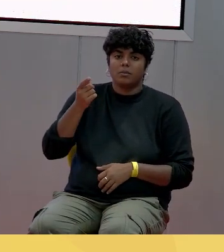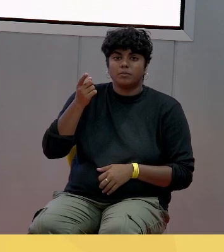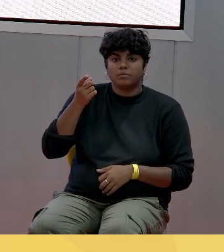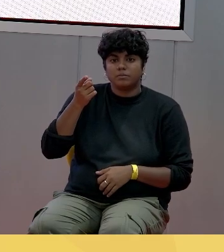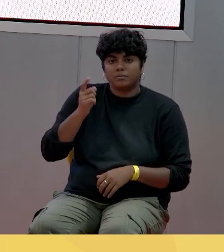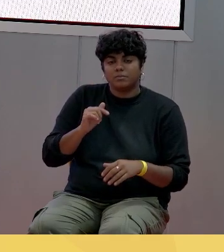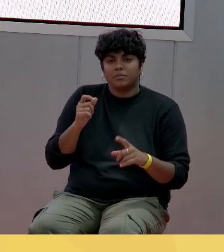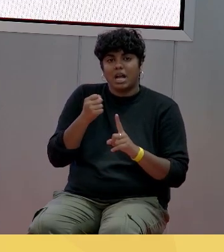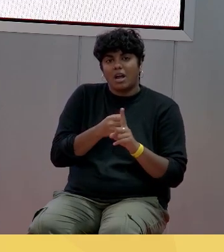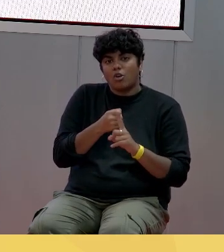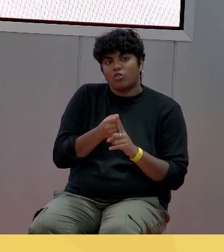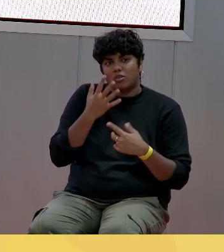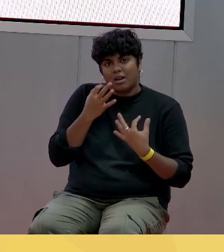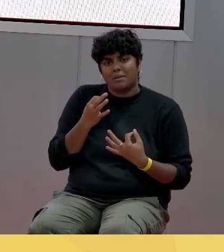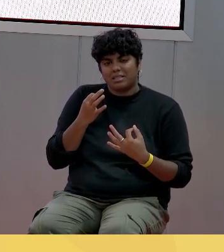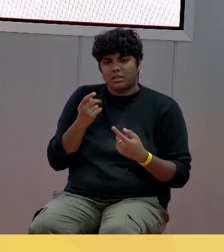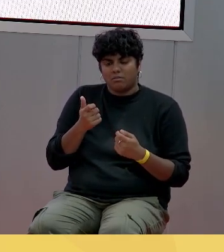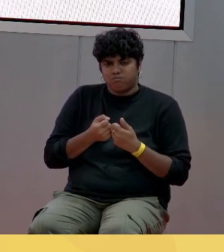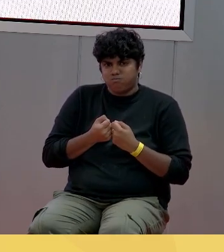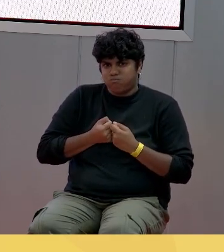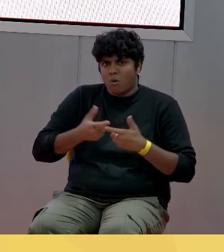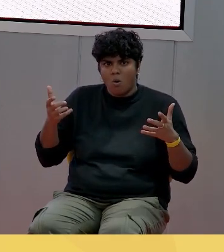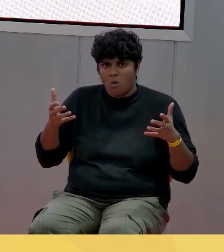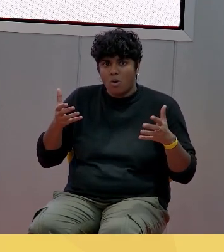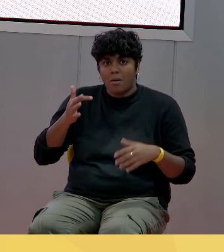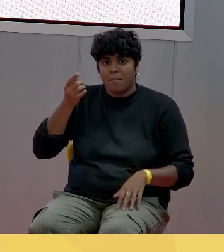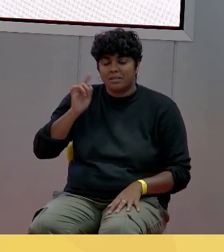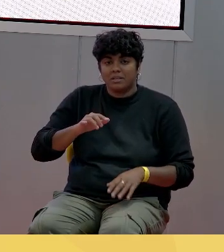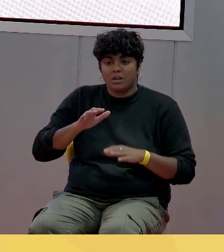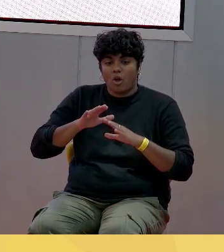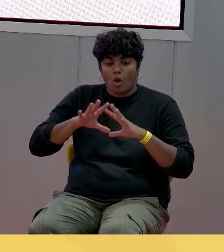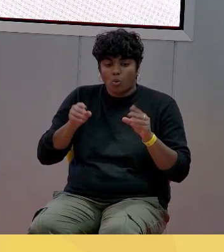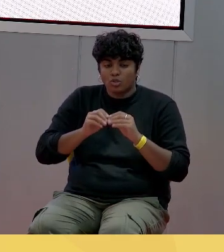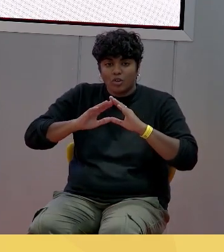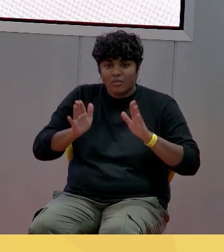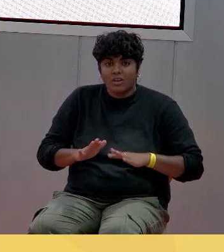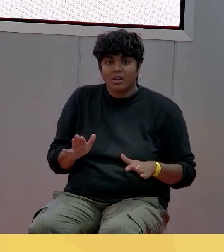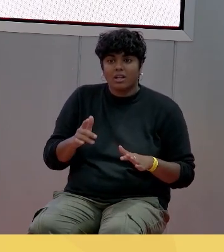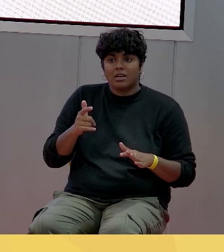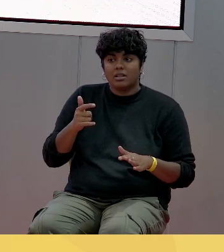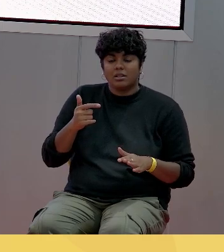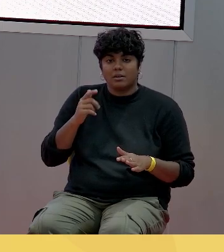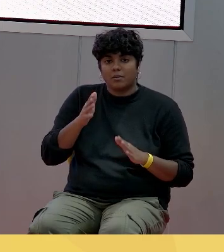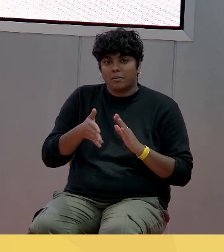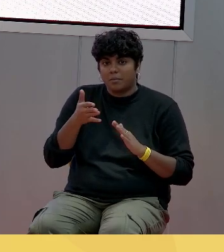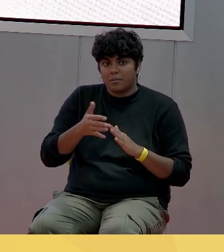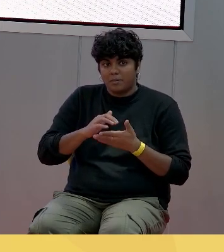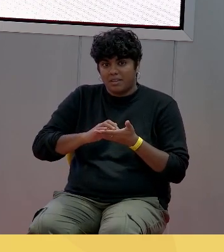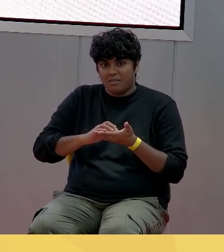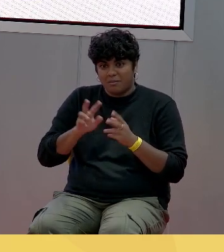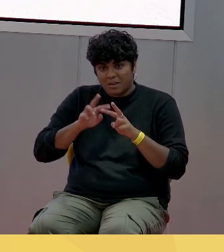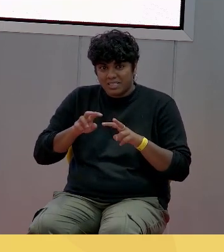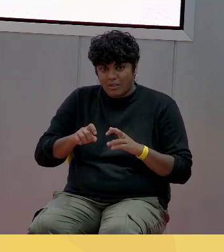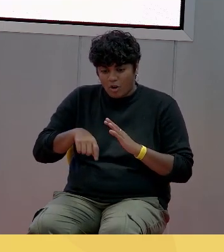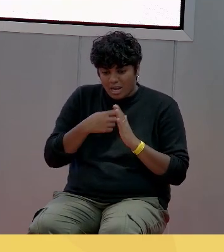el acoso ha sido completamente desproporcionado. Y finalmente no ha habido, por lo menos yo no he escuchado que vaya a haber ninguna investigación a nivel